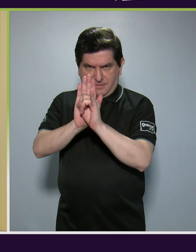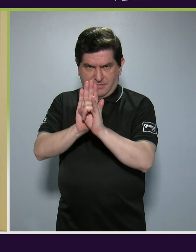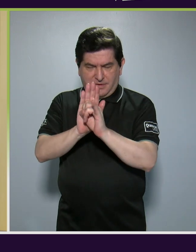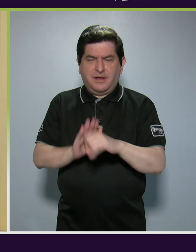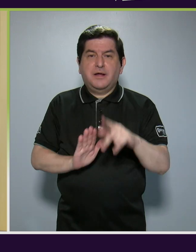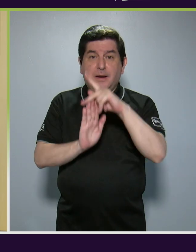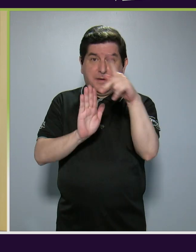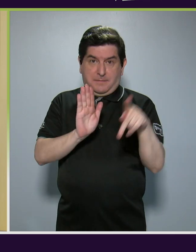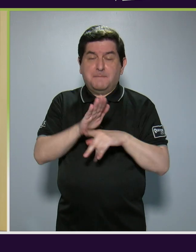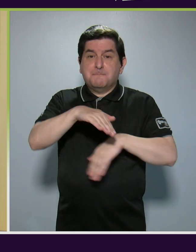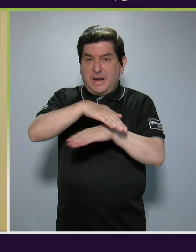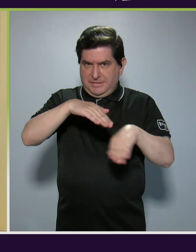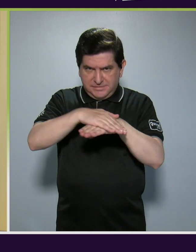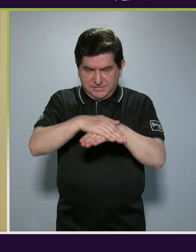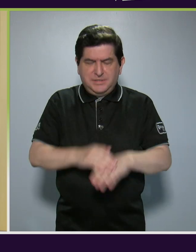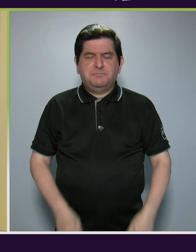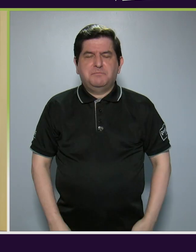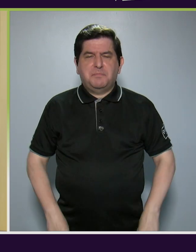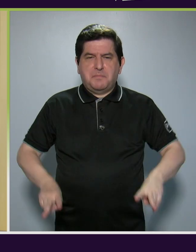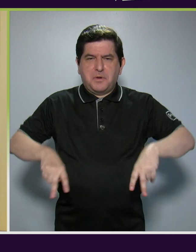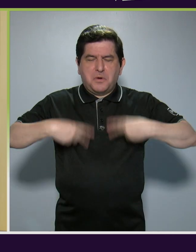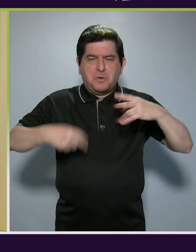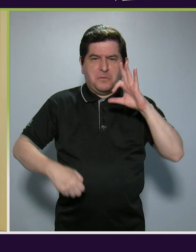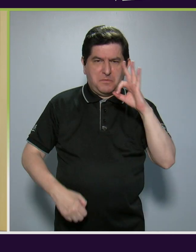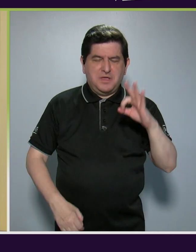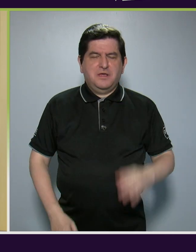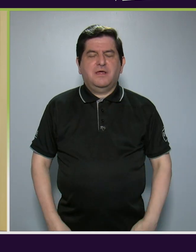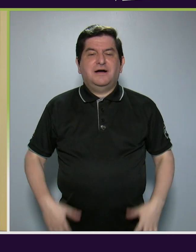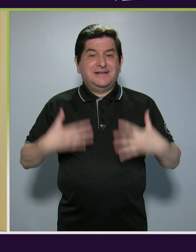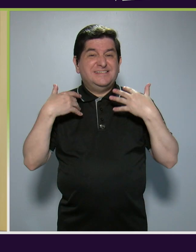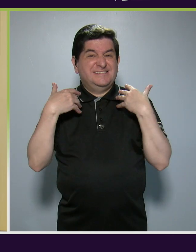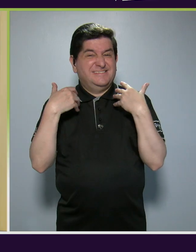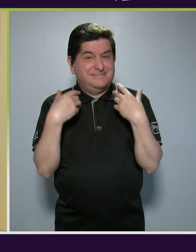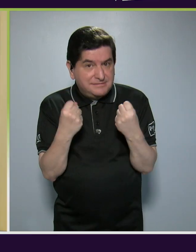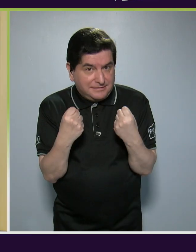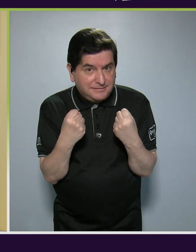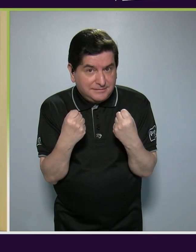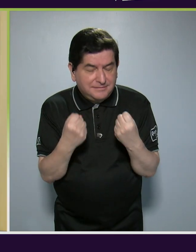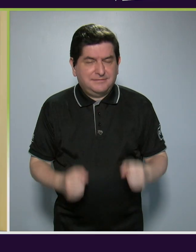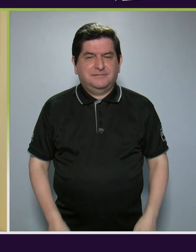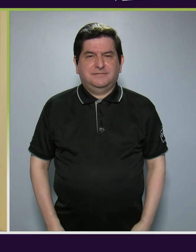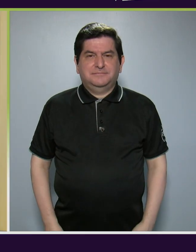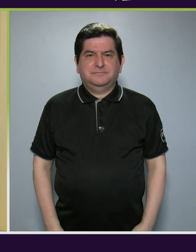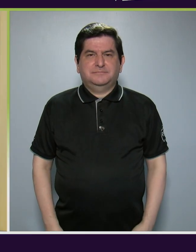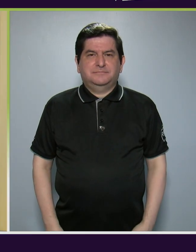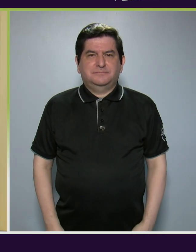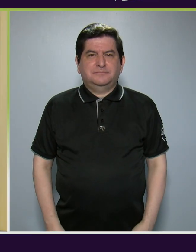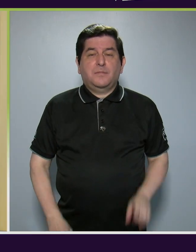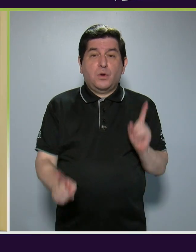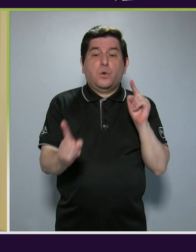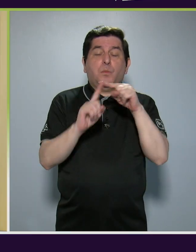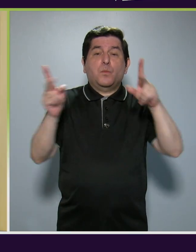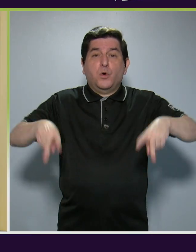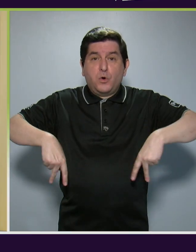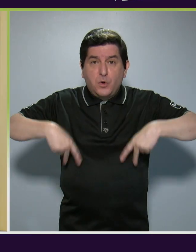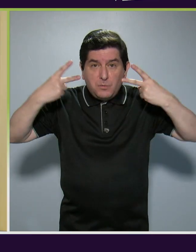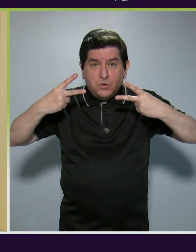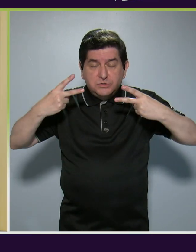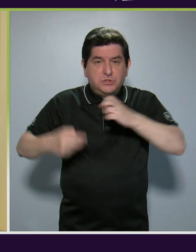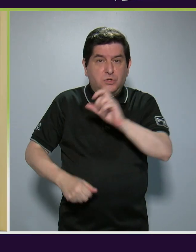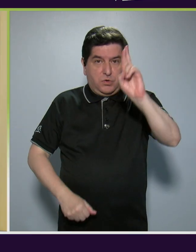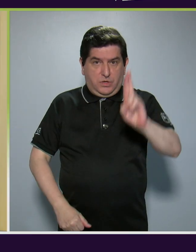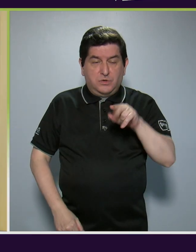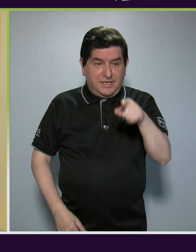principios básicos, que es vivir bien, estilo de vida saludable, tener, digamos, un propósito de vida, para el caso de Costa Rica,